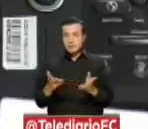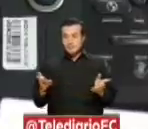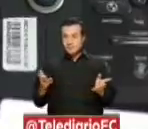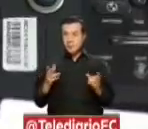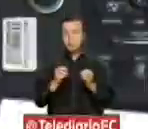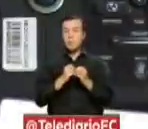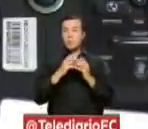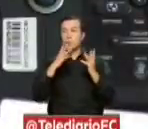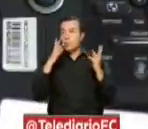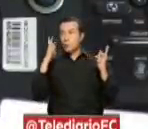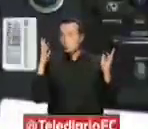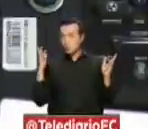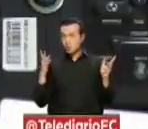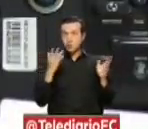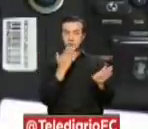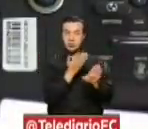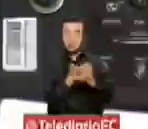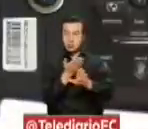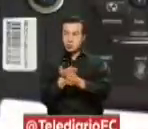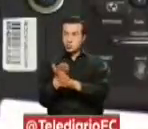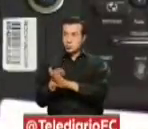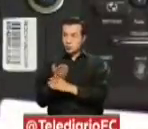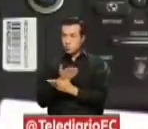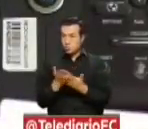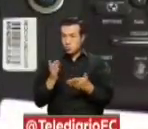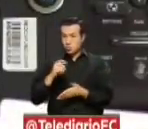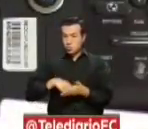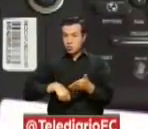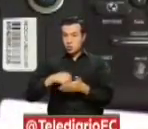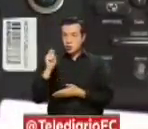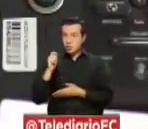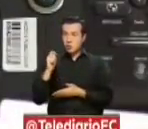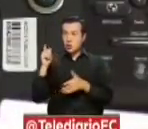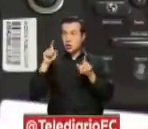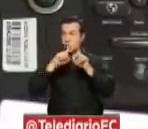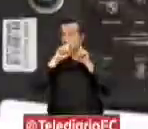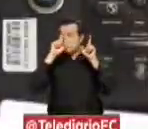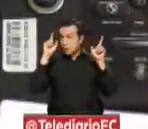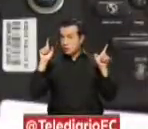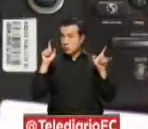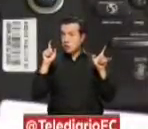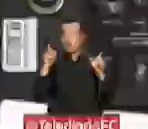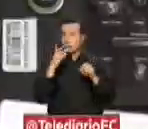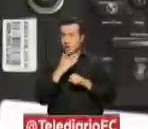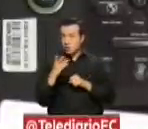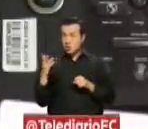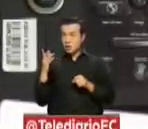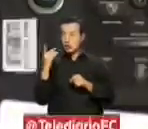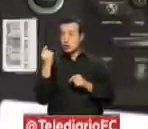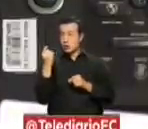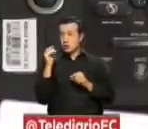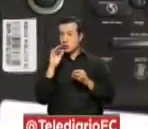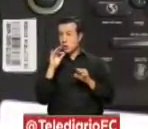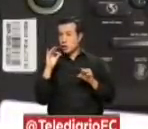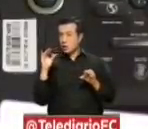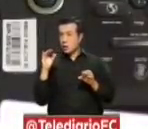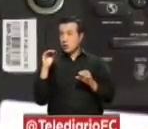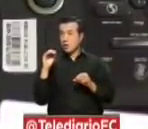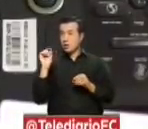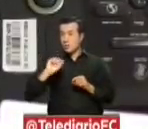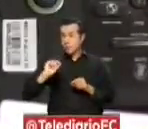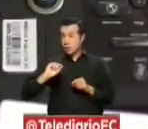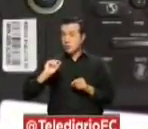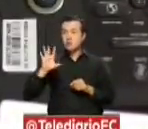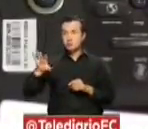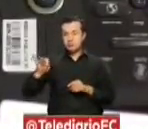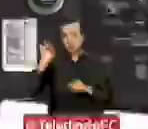hubo muchos o varios oferentes y que se contrató a la empresa que ofreció precio y calidad, los precios más